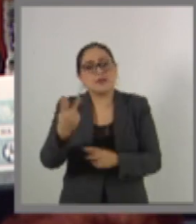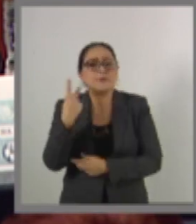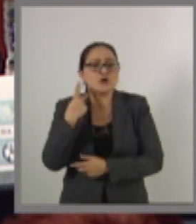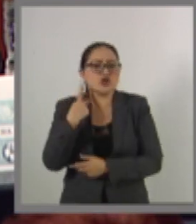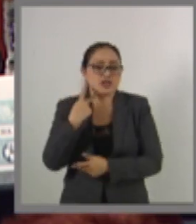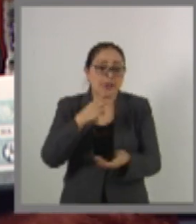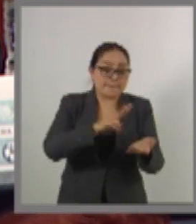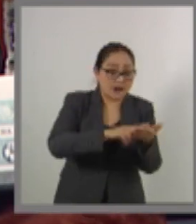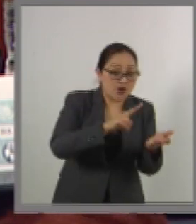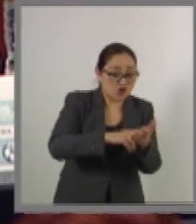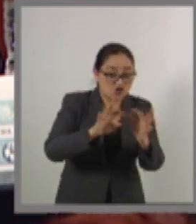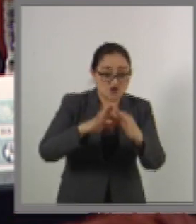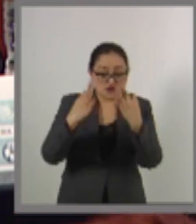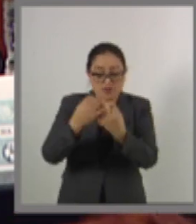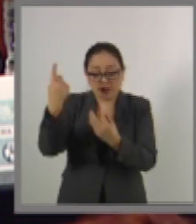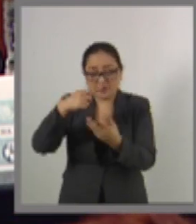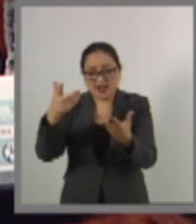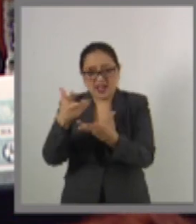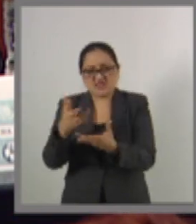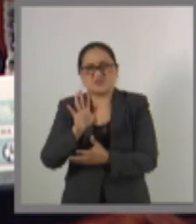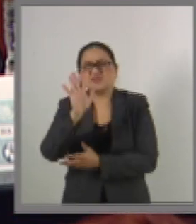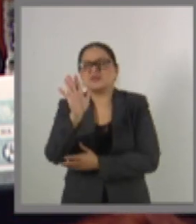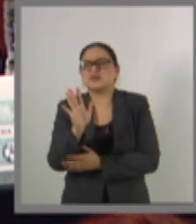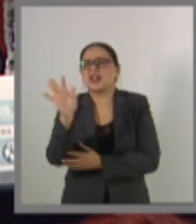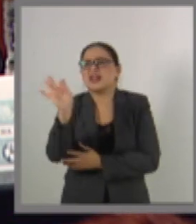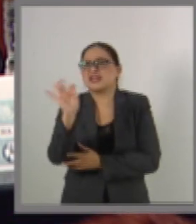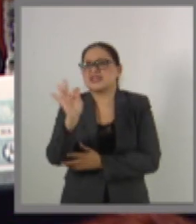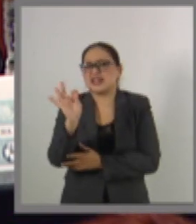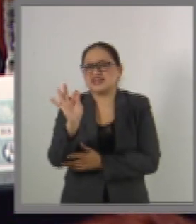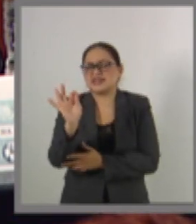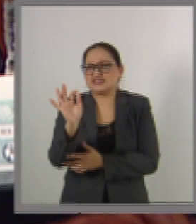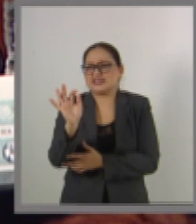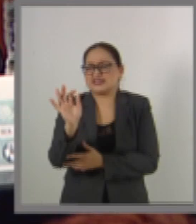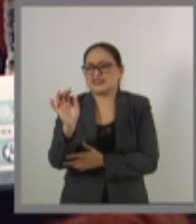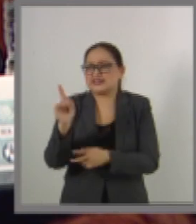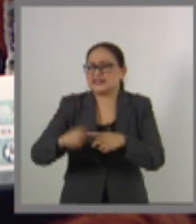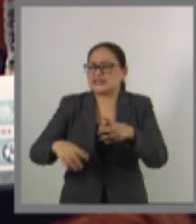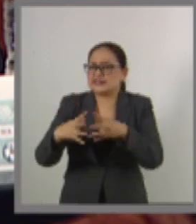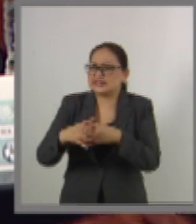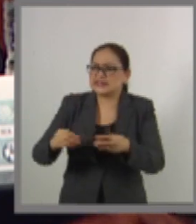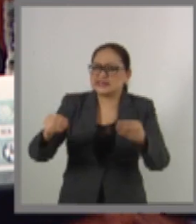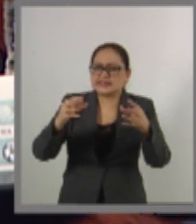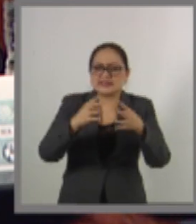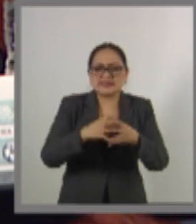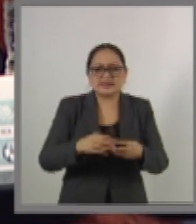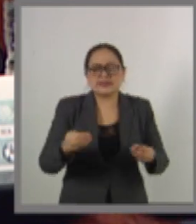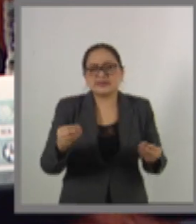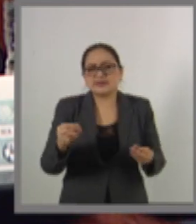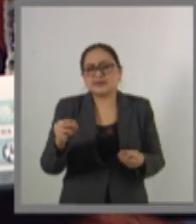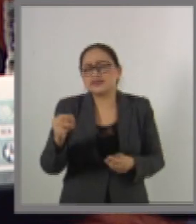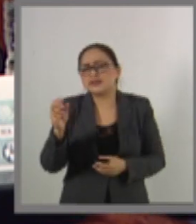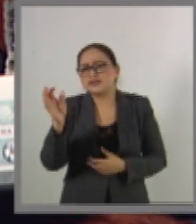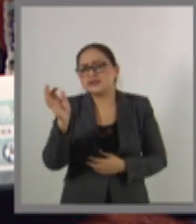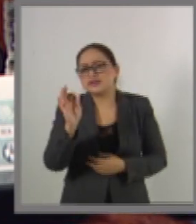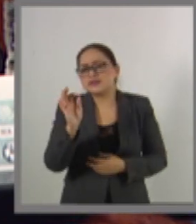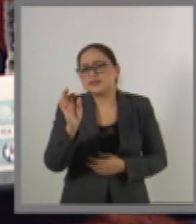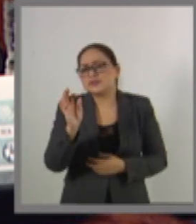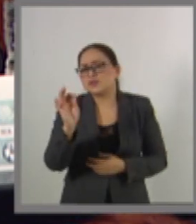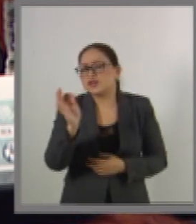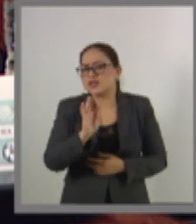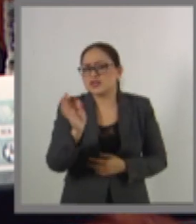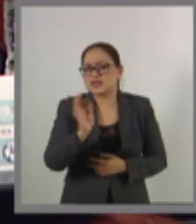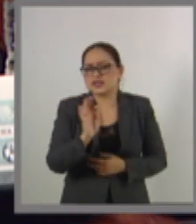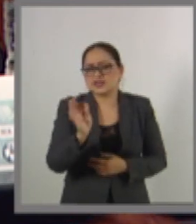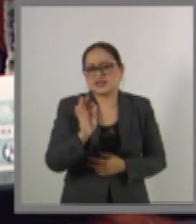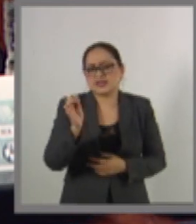formas pareciera que van desapareciendo cuando son, me parece, y sobre todo